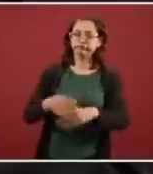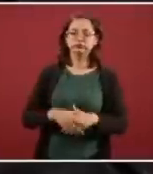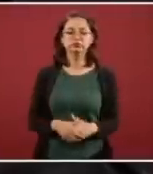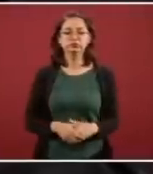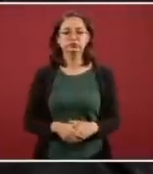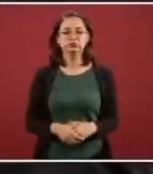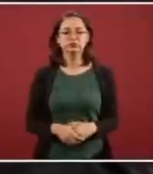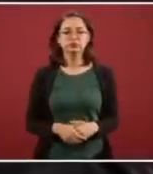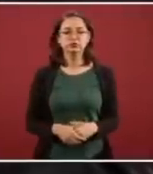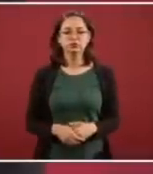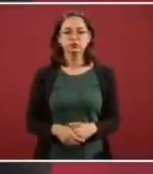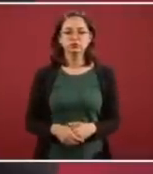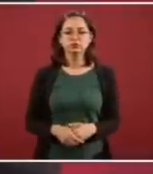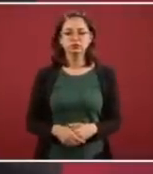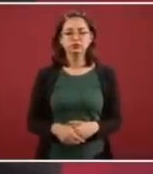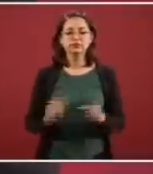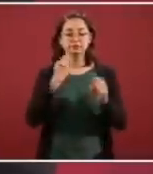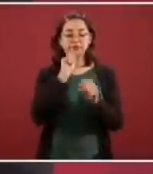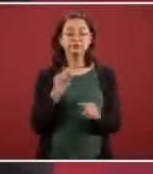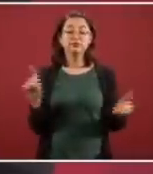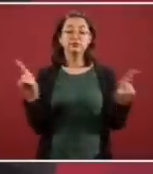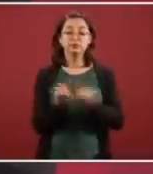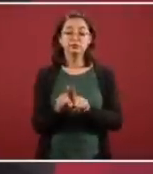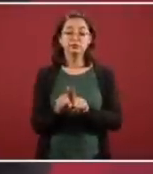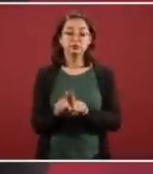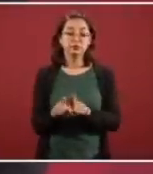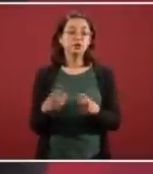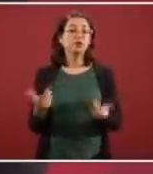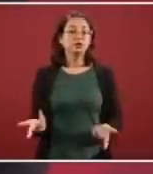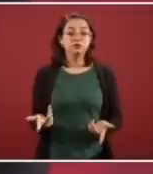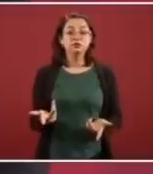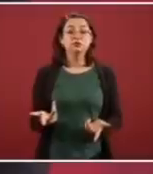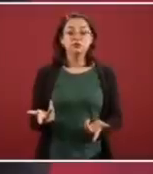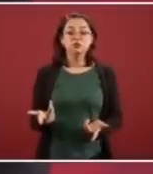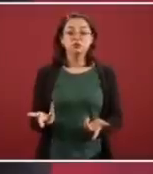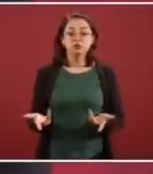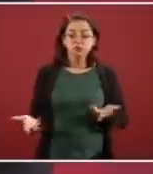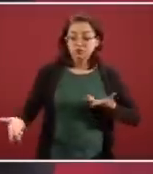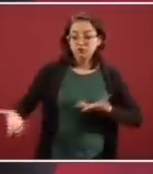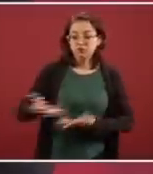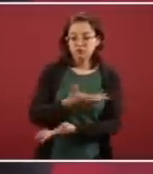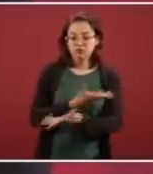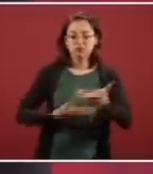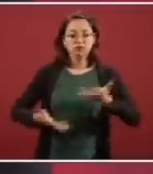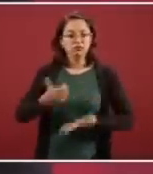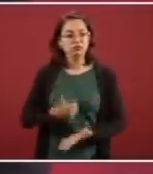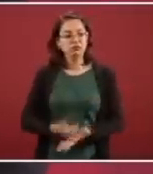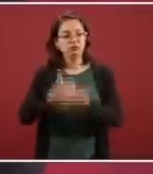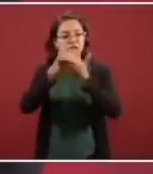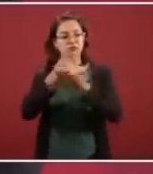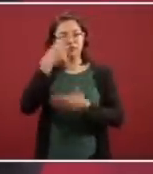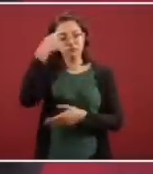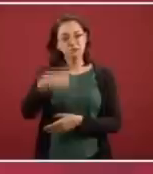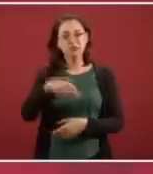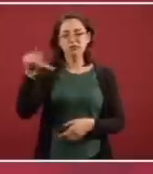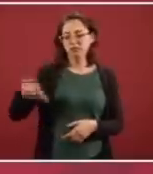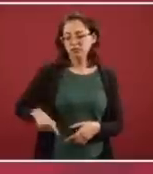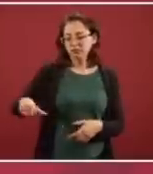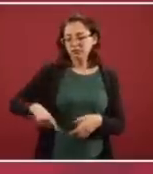Decirles también que ayuda mucho todo esto a purificar la vida pública.